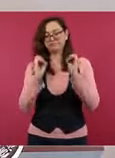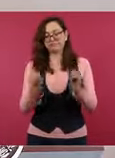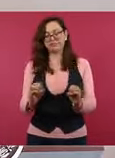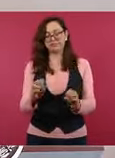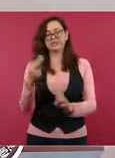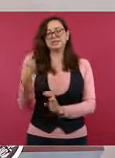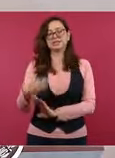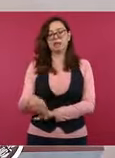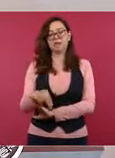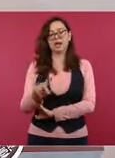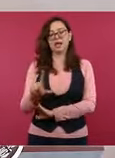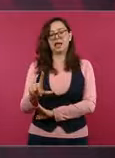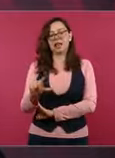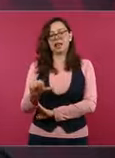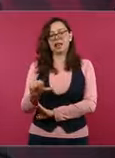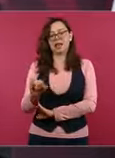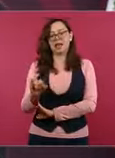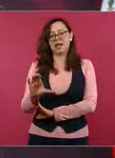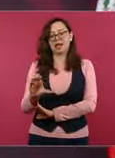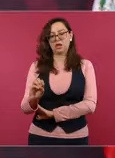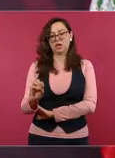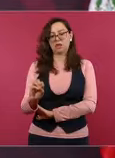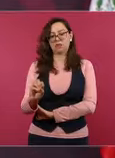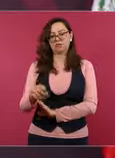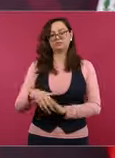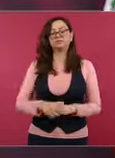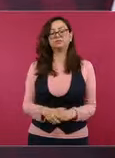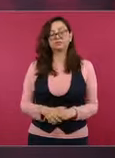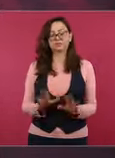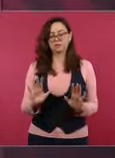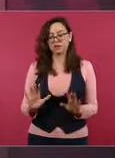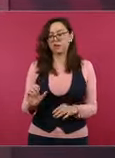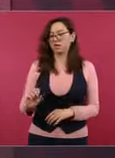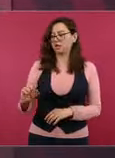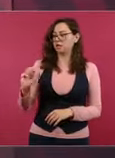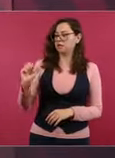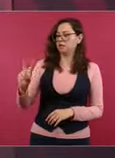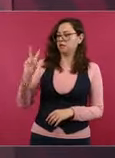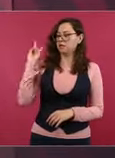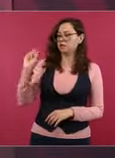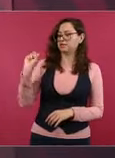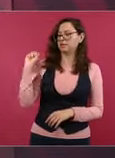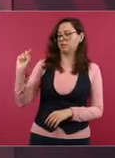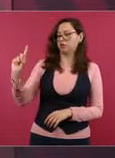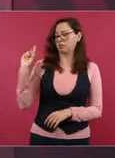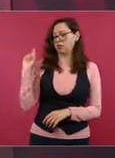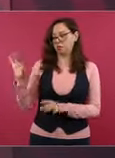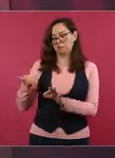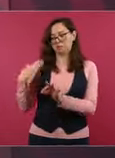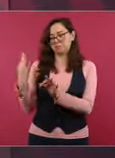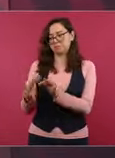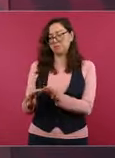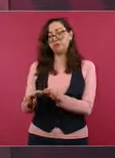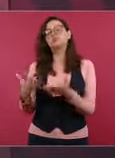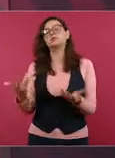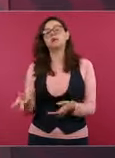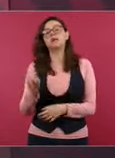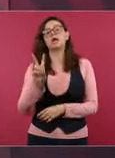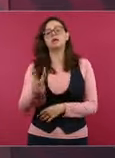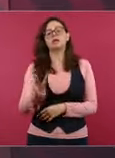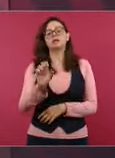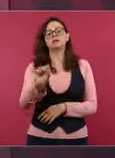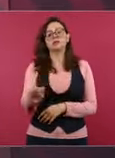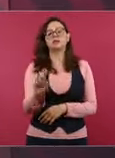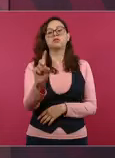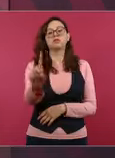ayer y esta semana que viene voy al Tren Maya, ya está terminado